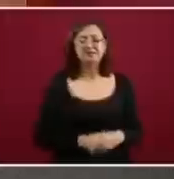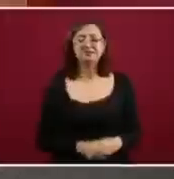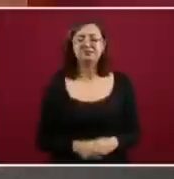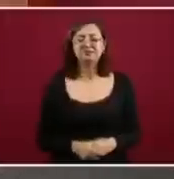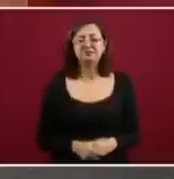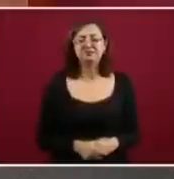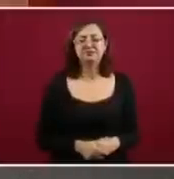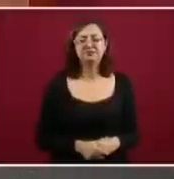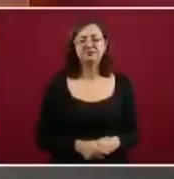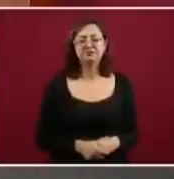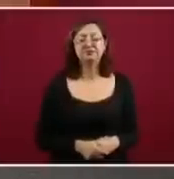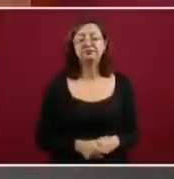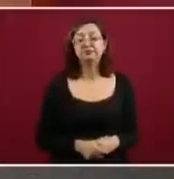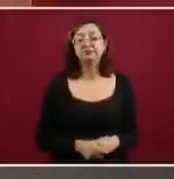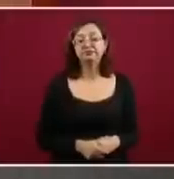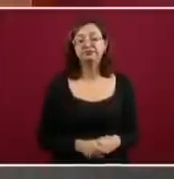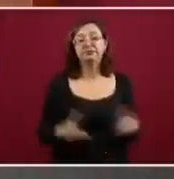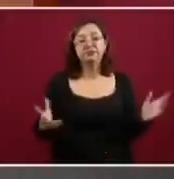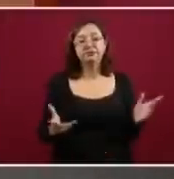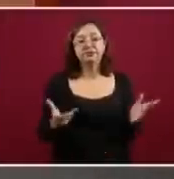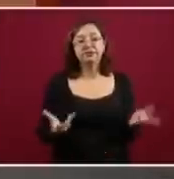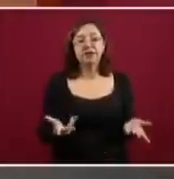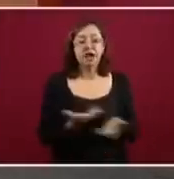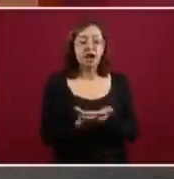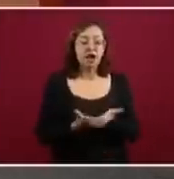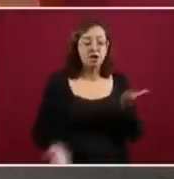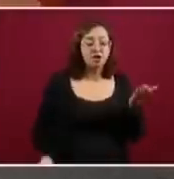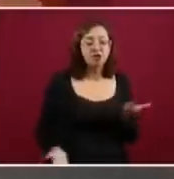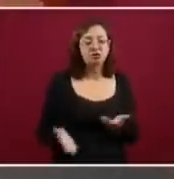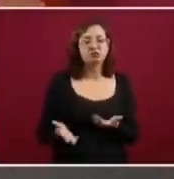y quedaron mal acostumbrados